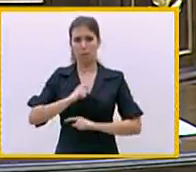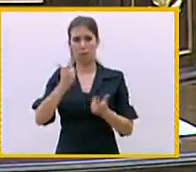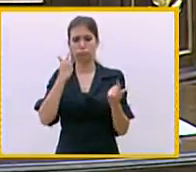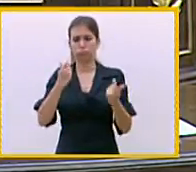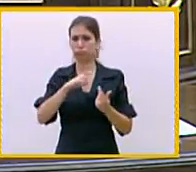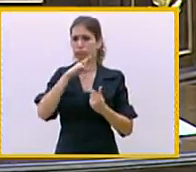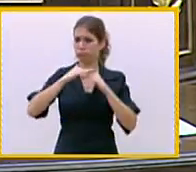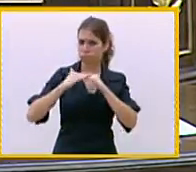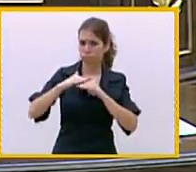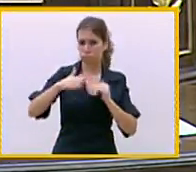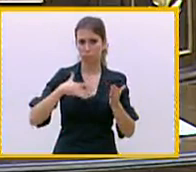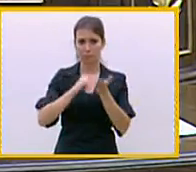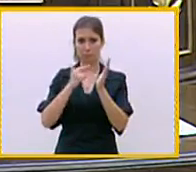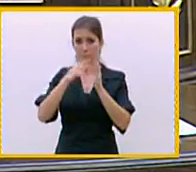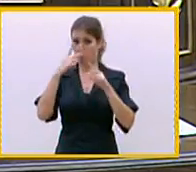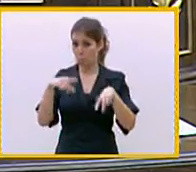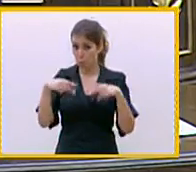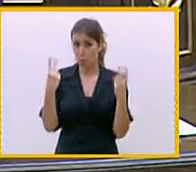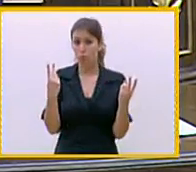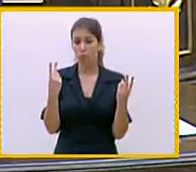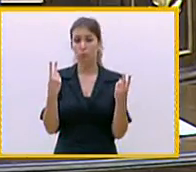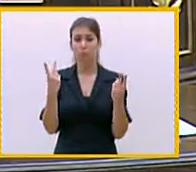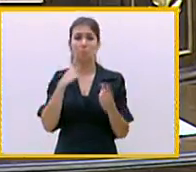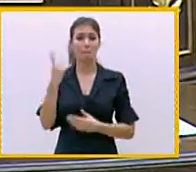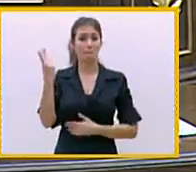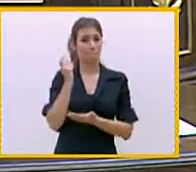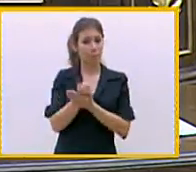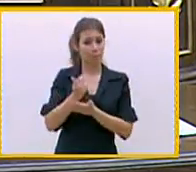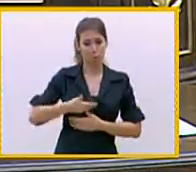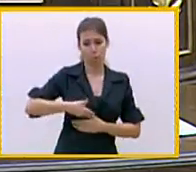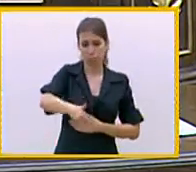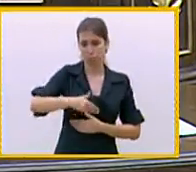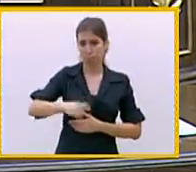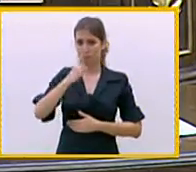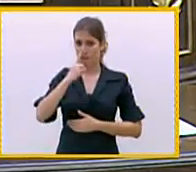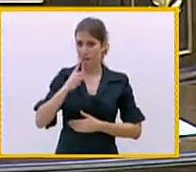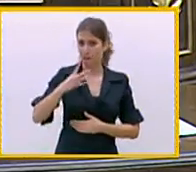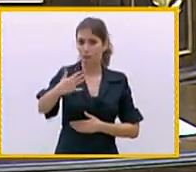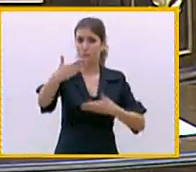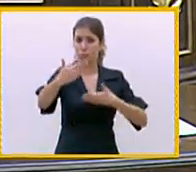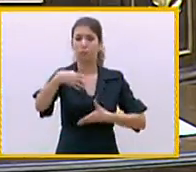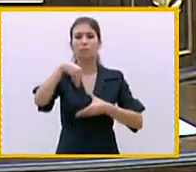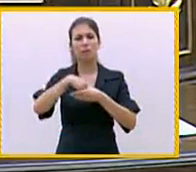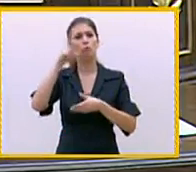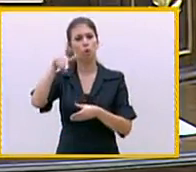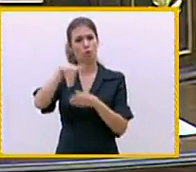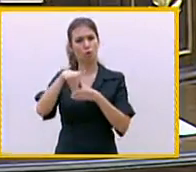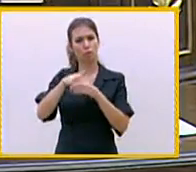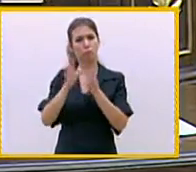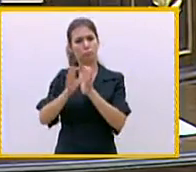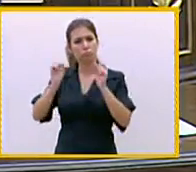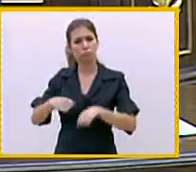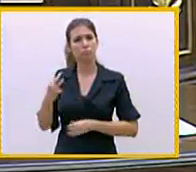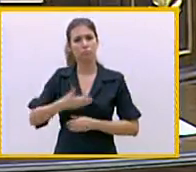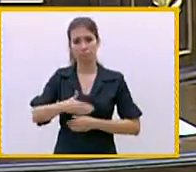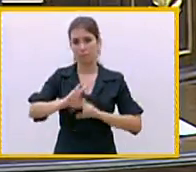nuestro sistema público de pensiones para las próximas décadas, se acordaron los contenidos fundamentales de la reforma de las